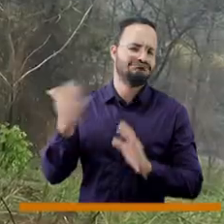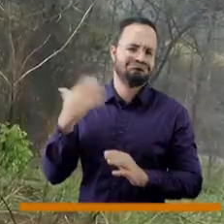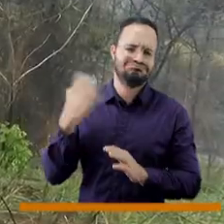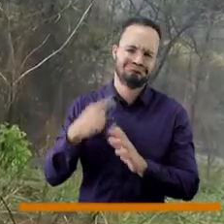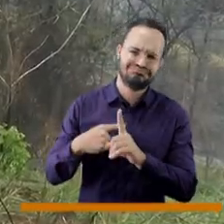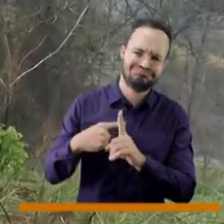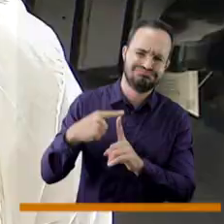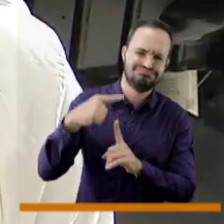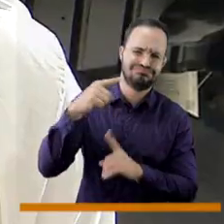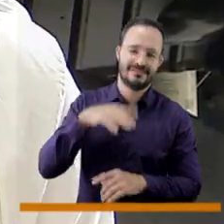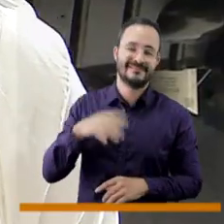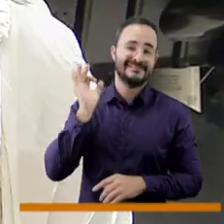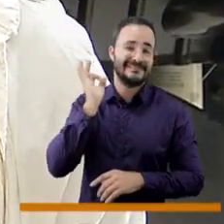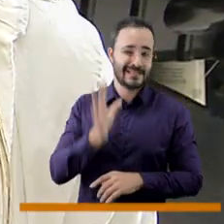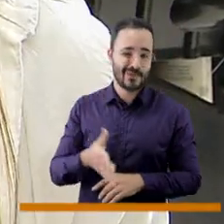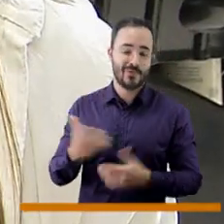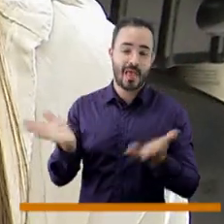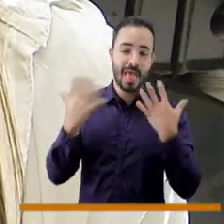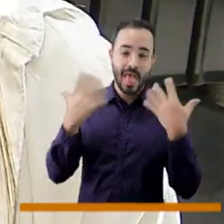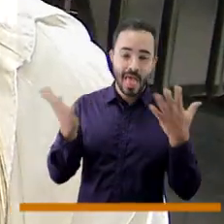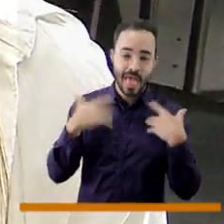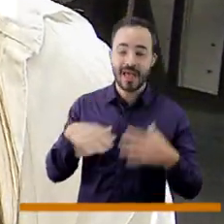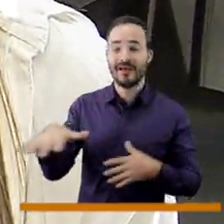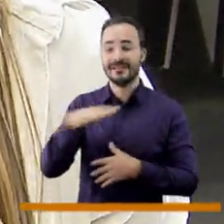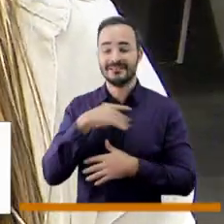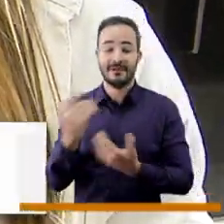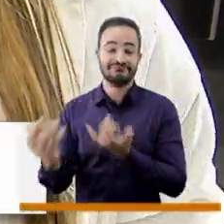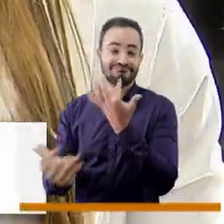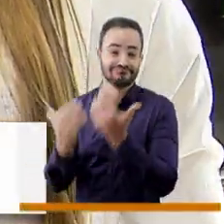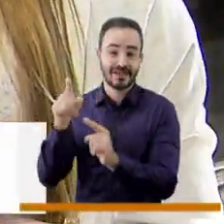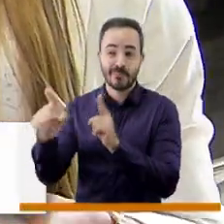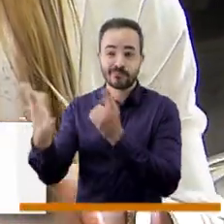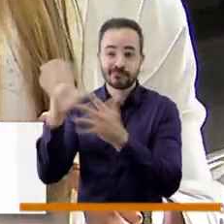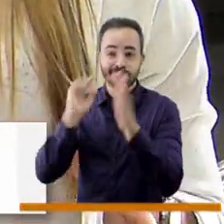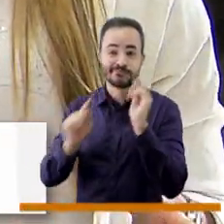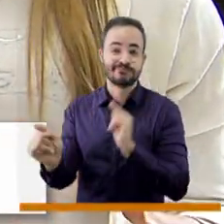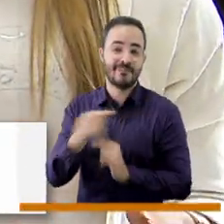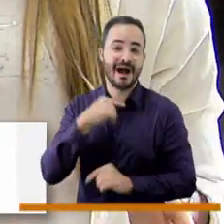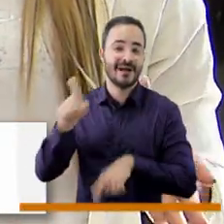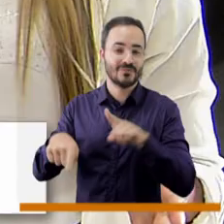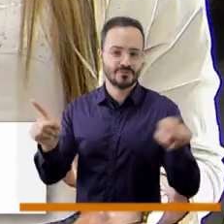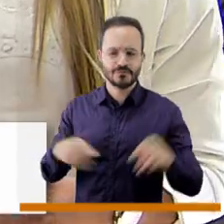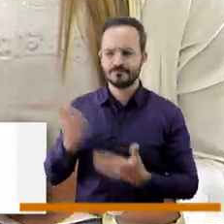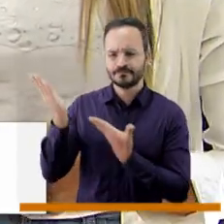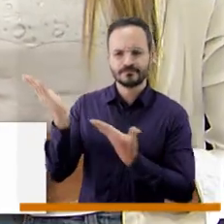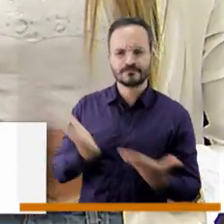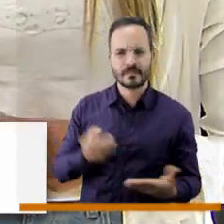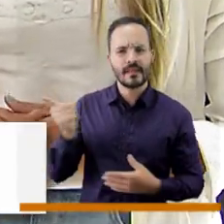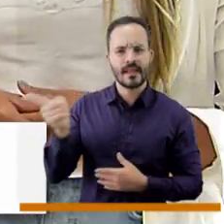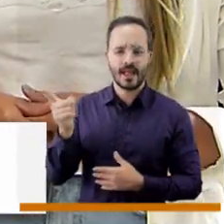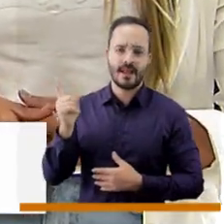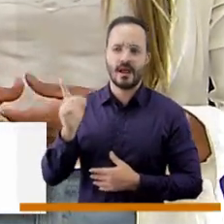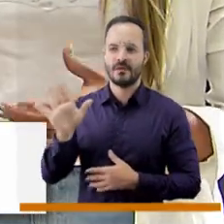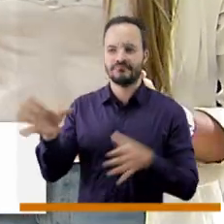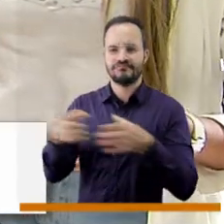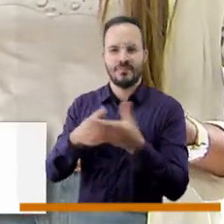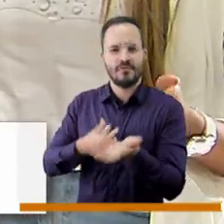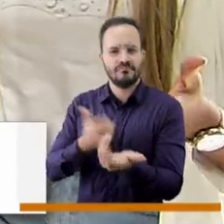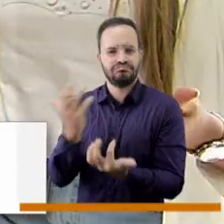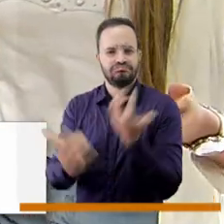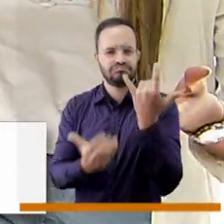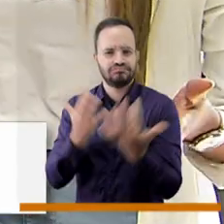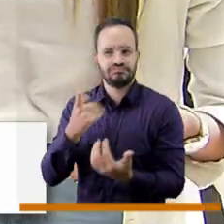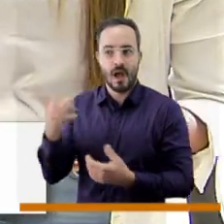incendios forestales. Estamos con el cabo Carlos Uribe de el Cuerpo Oficial de Bomberos de Medellín, que nos va